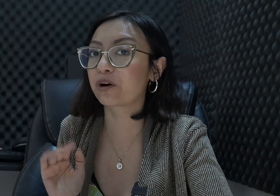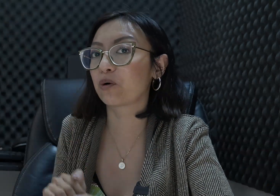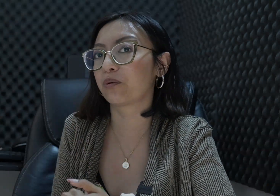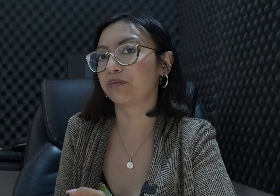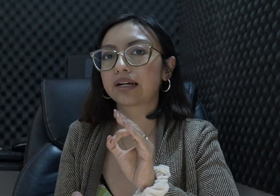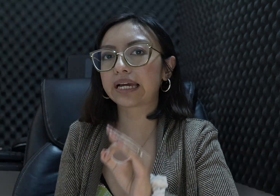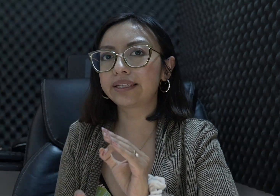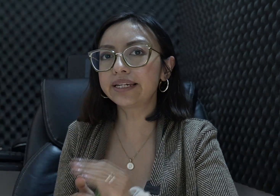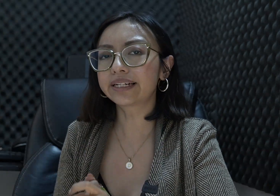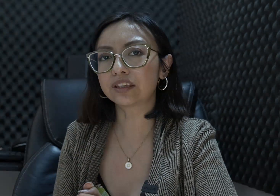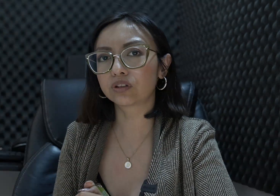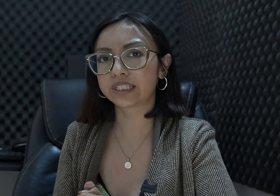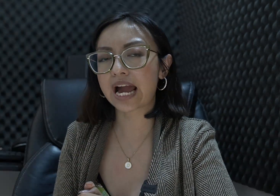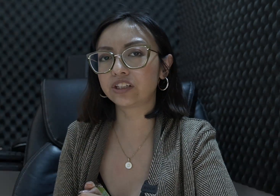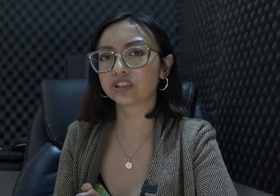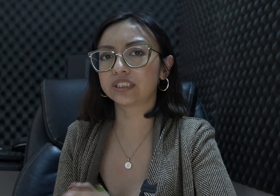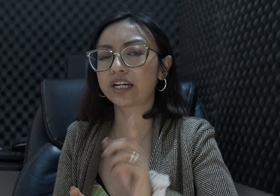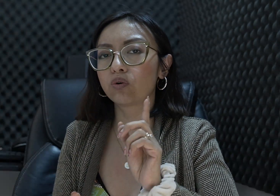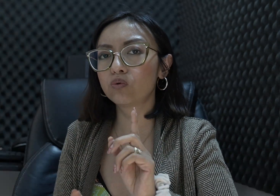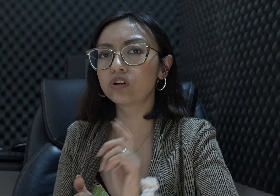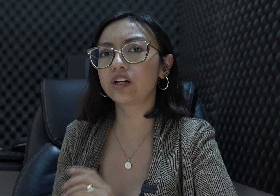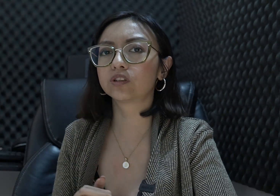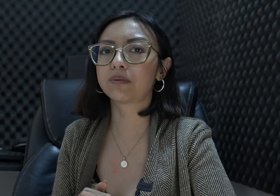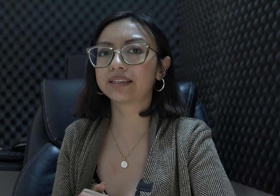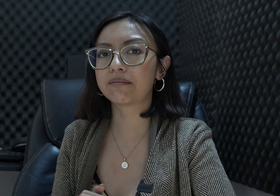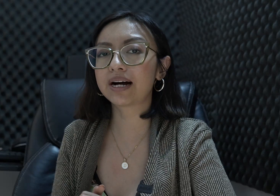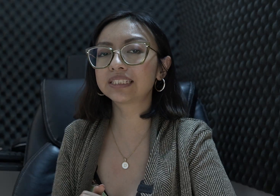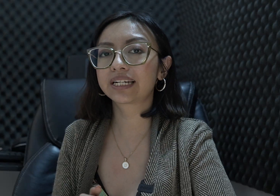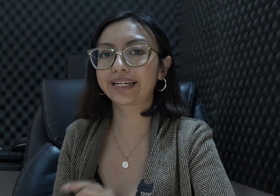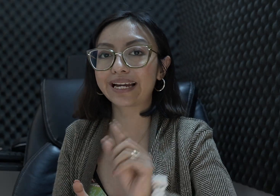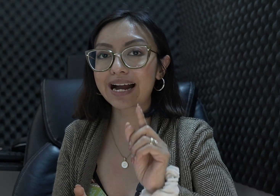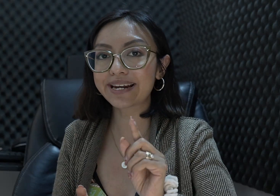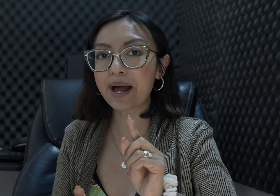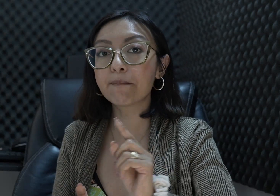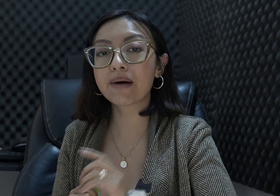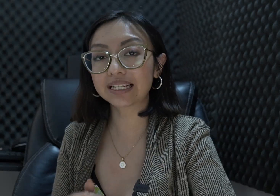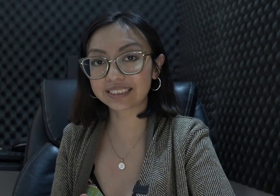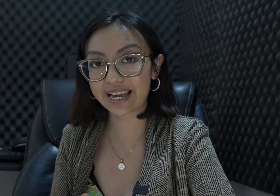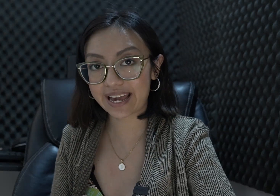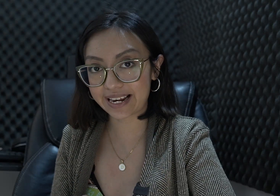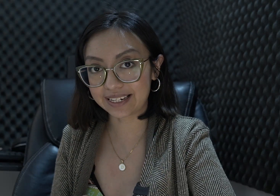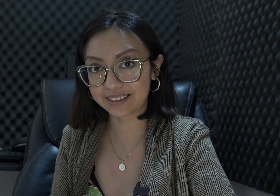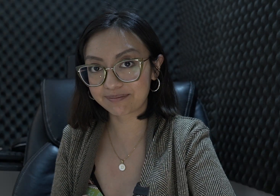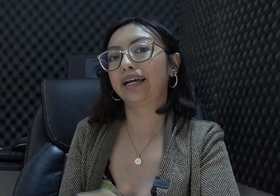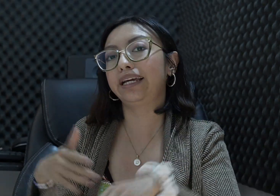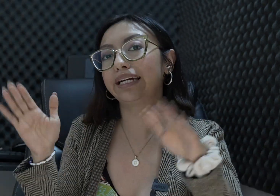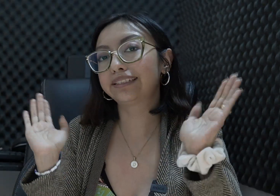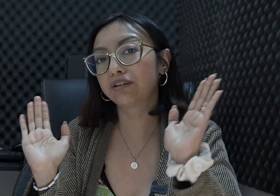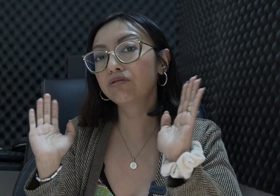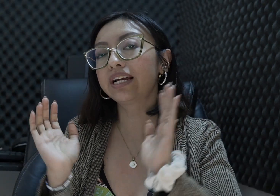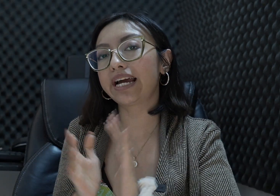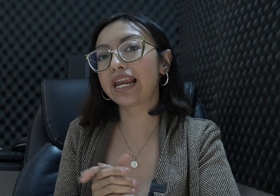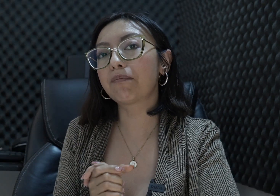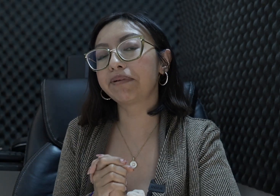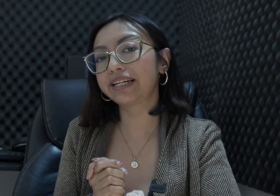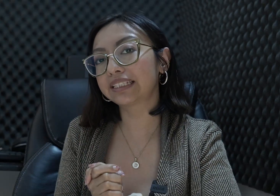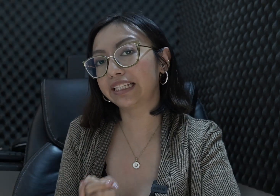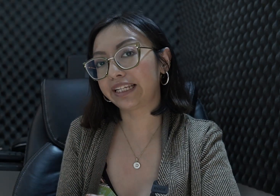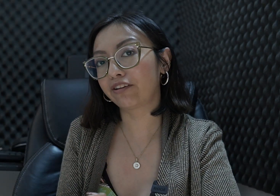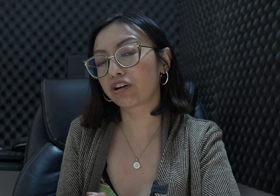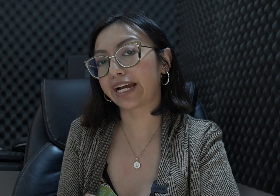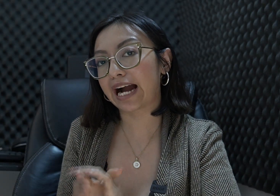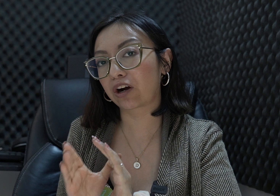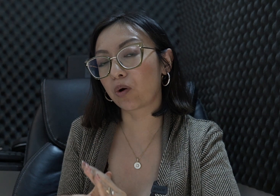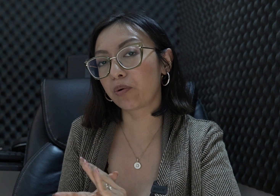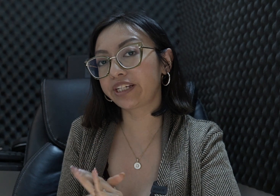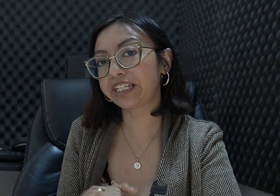señor Jacobo, que tiene 14 años de ser uno de los mandamás que gana más que él. Y que según él apenas se